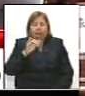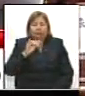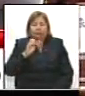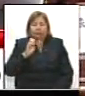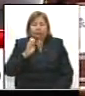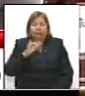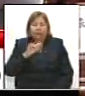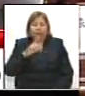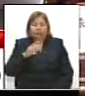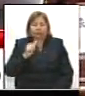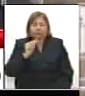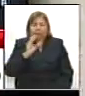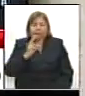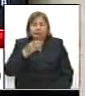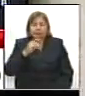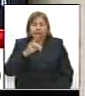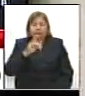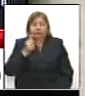Ciguani.